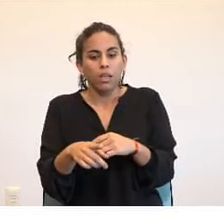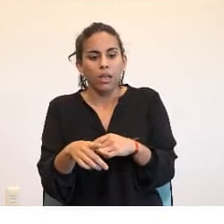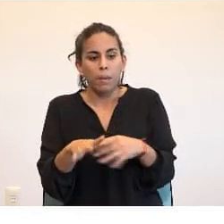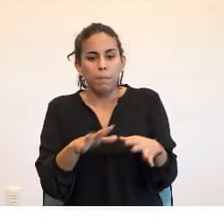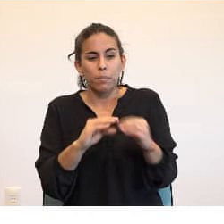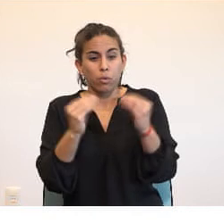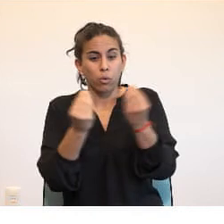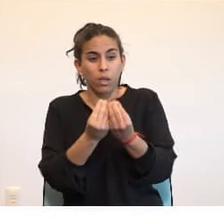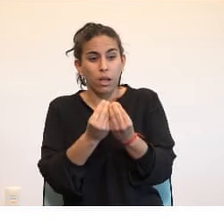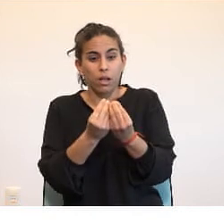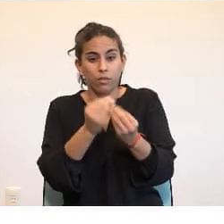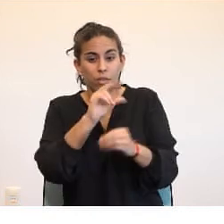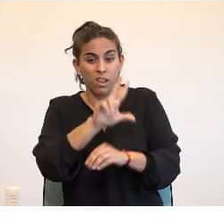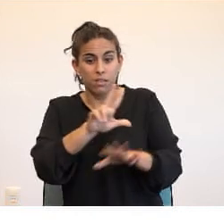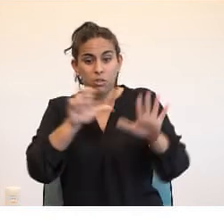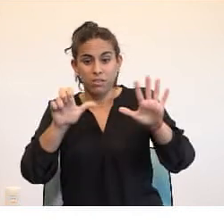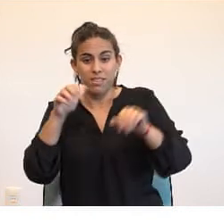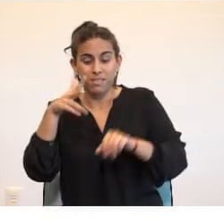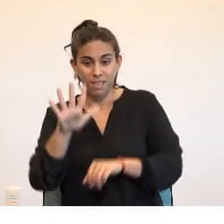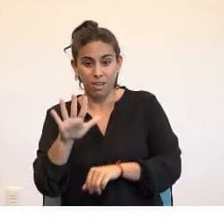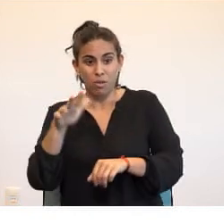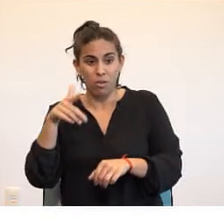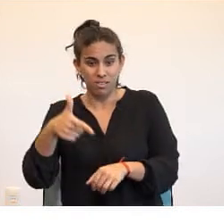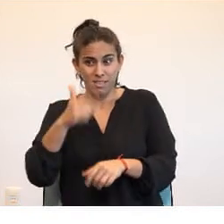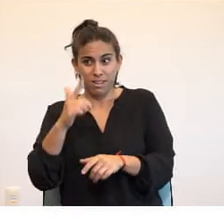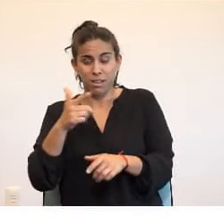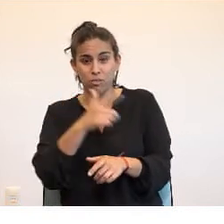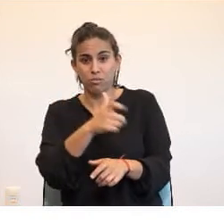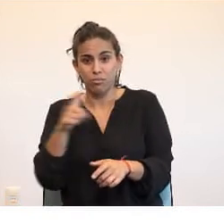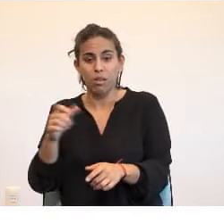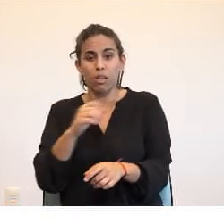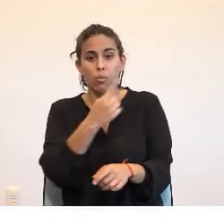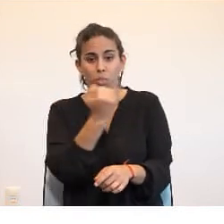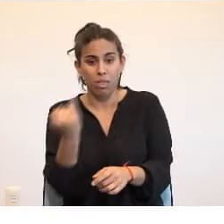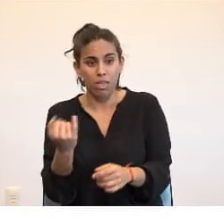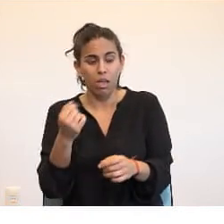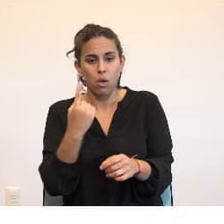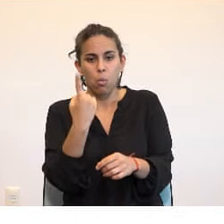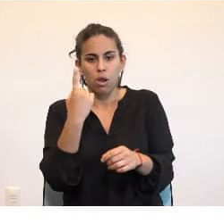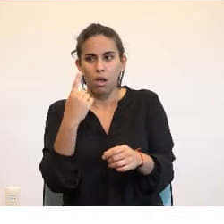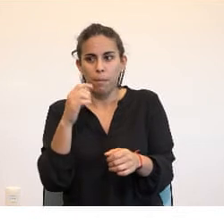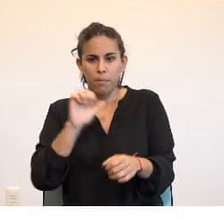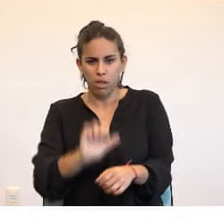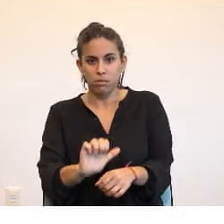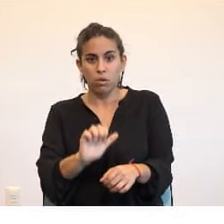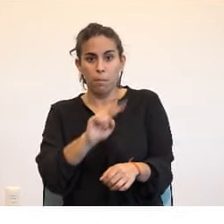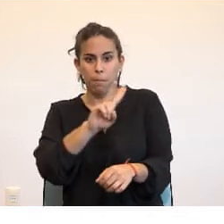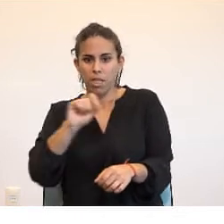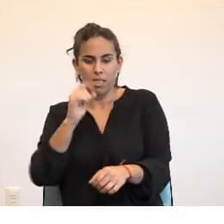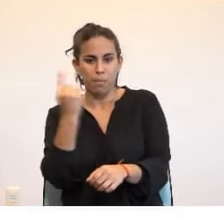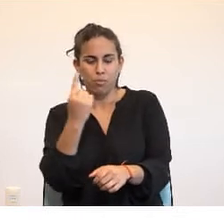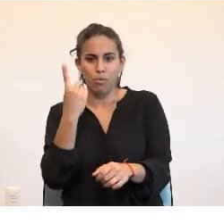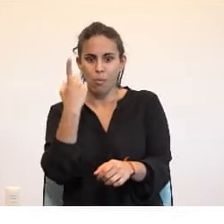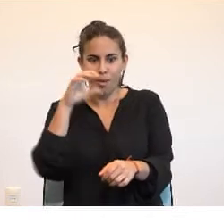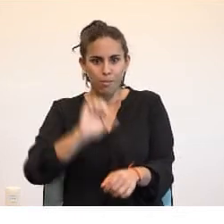de 365 asesinatos de mujeres, uno al día, y una violación cada 20 minutos. Pero de eso poco